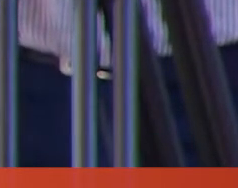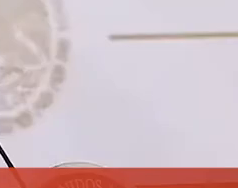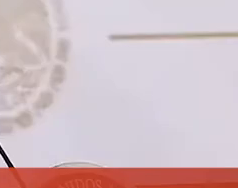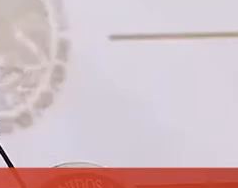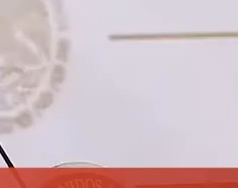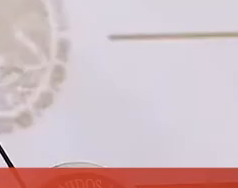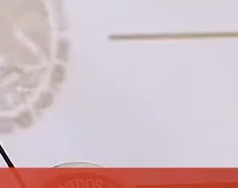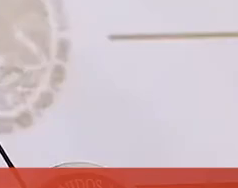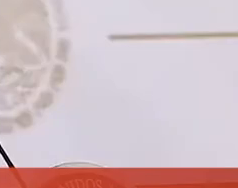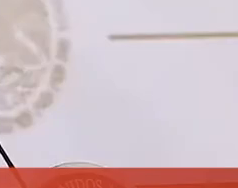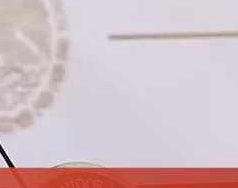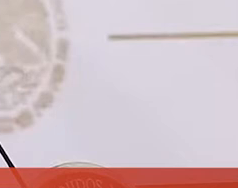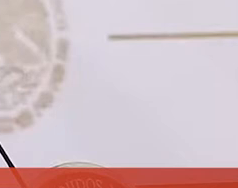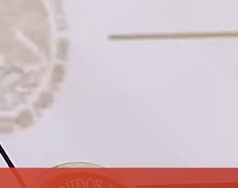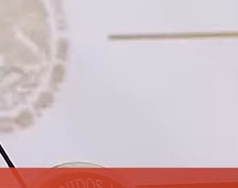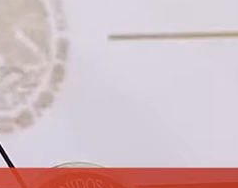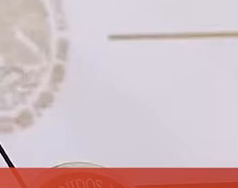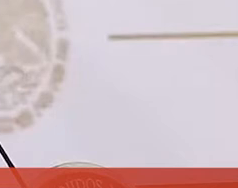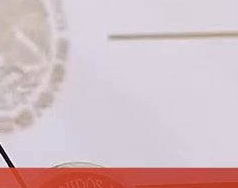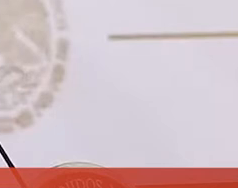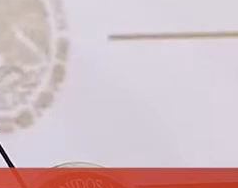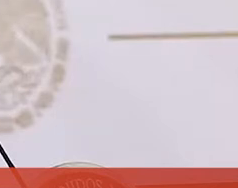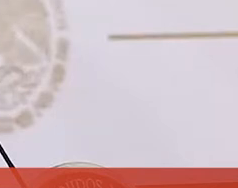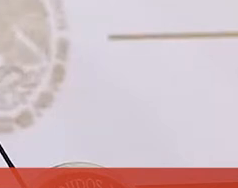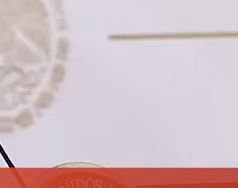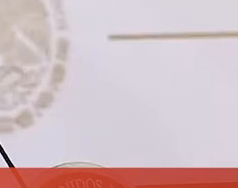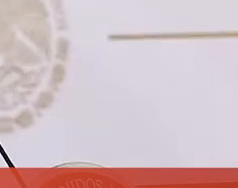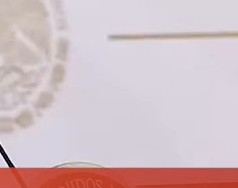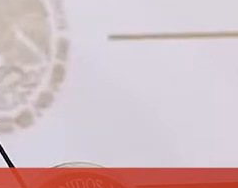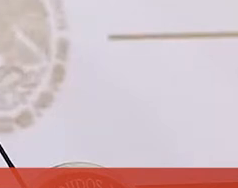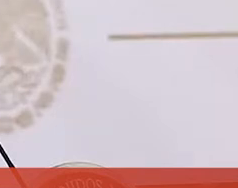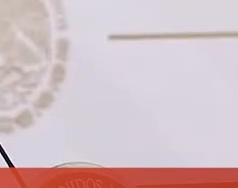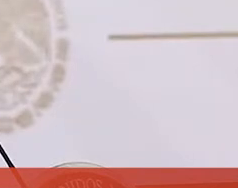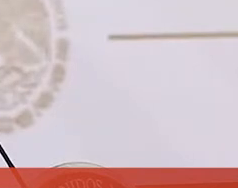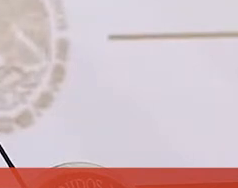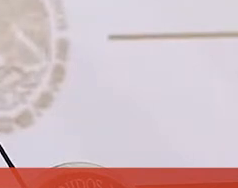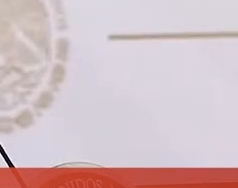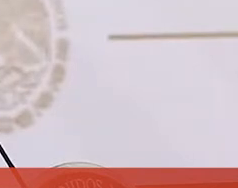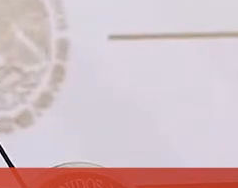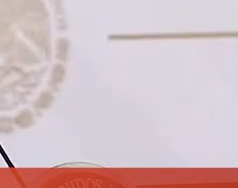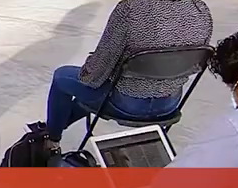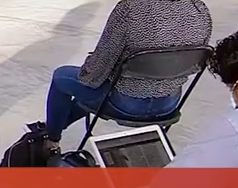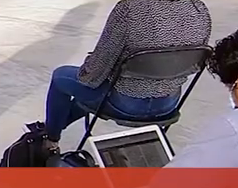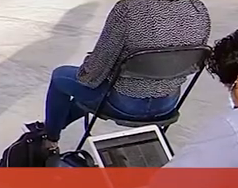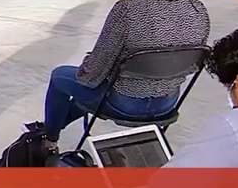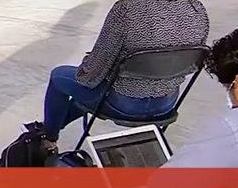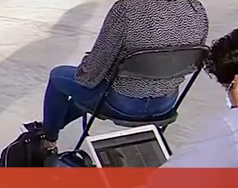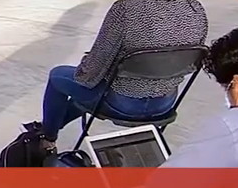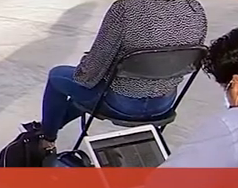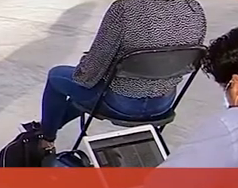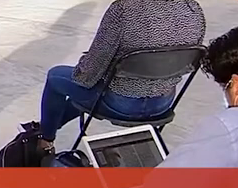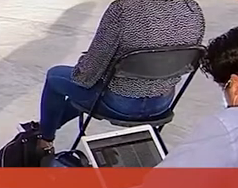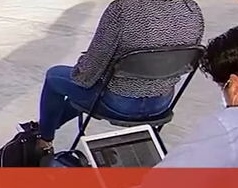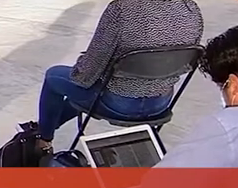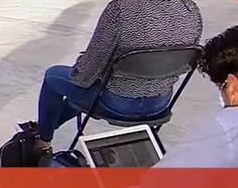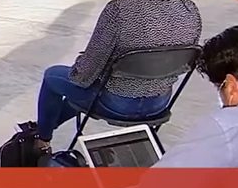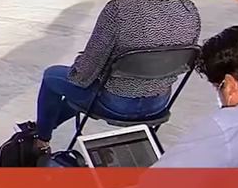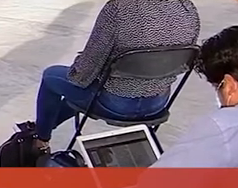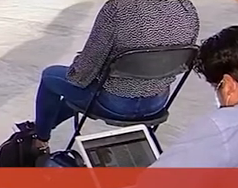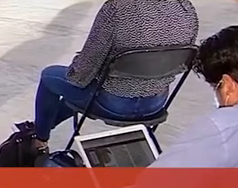más quienes están expuestos por llevar a cabo un periodismo de